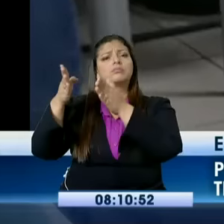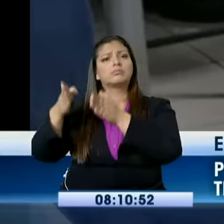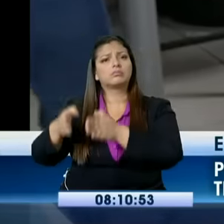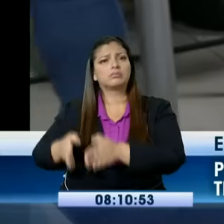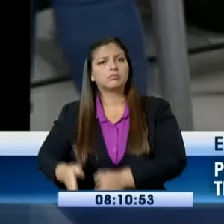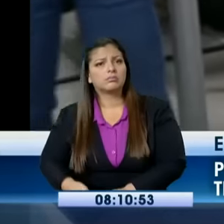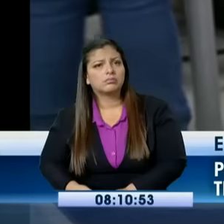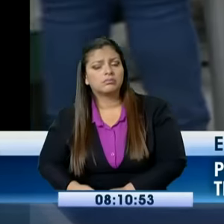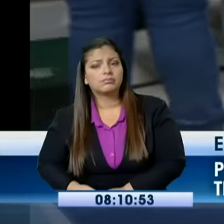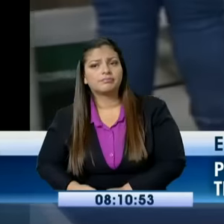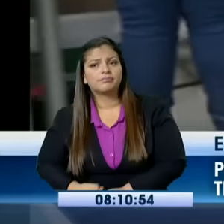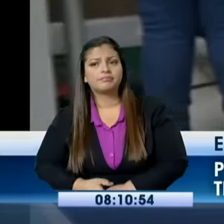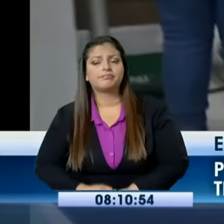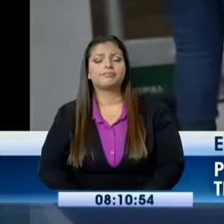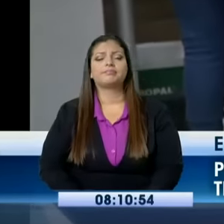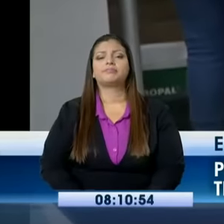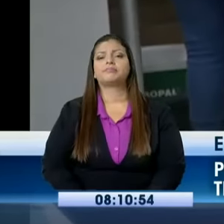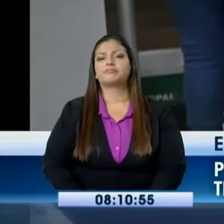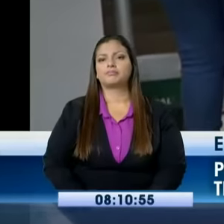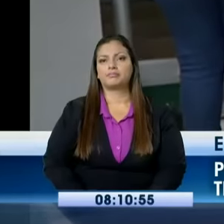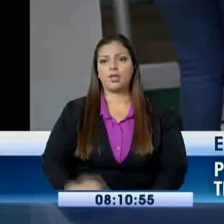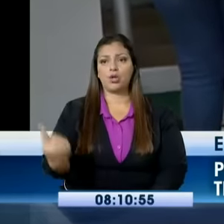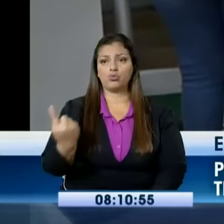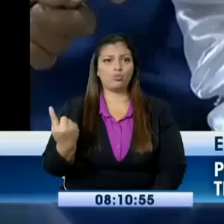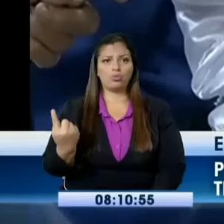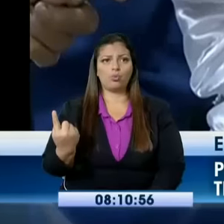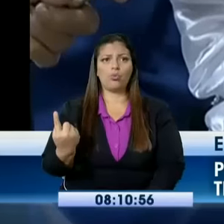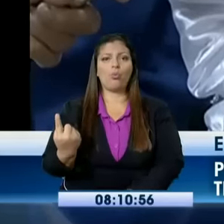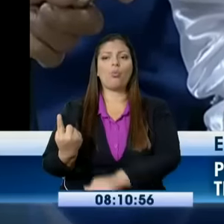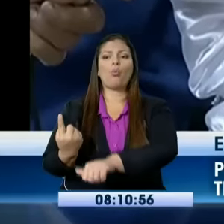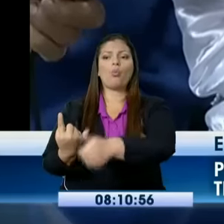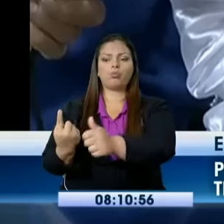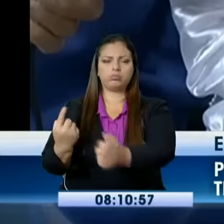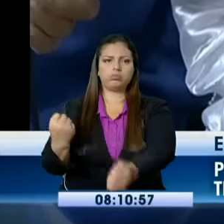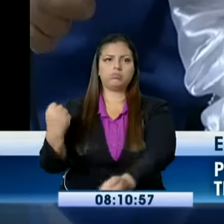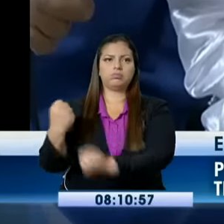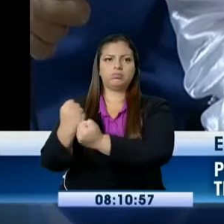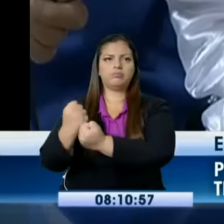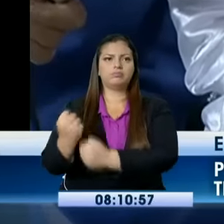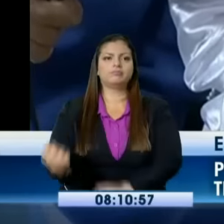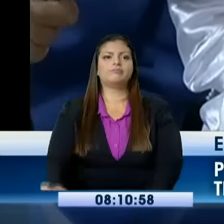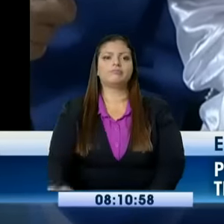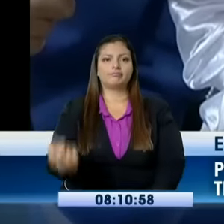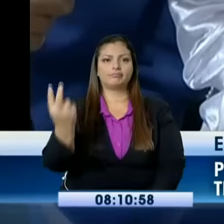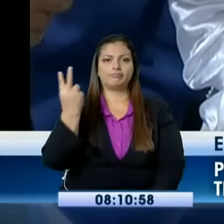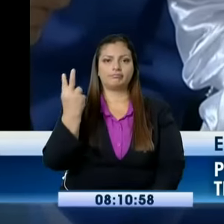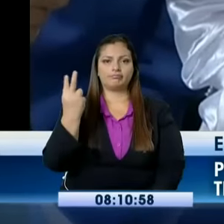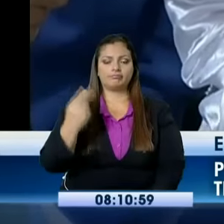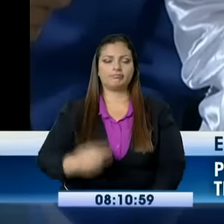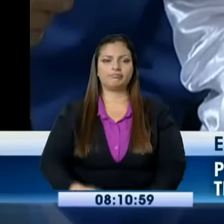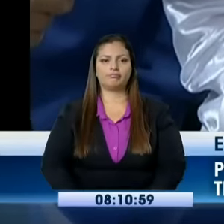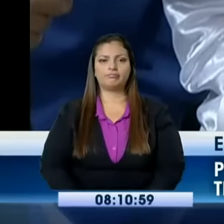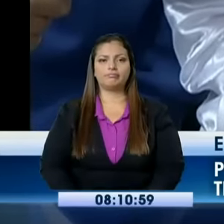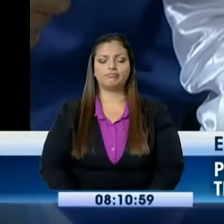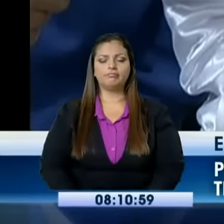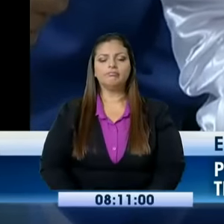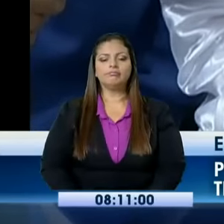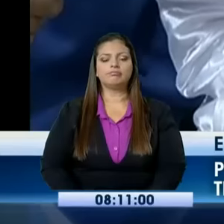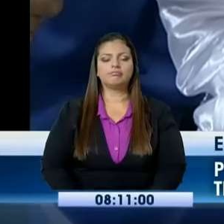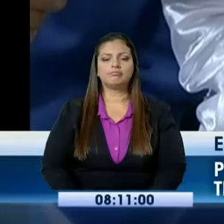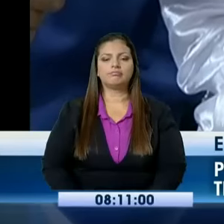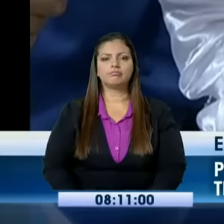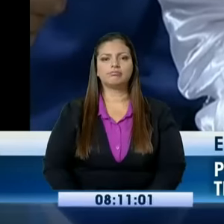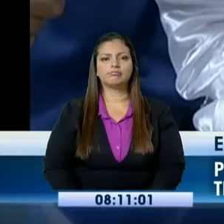lo atacó, el que no estaba uniformado, pero según los comentarios de las otras personas cuando ya lo vieron en el estado que estaba, dijeron de